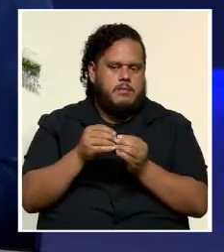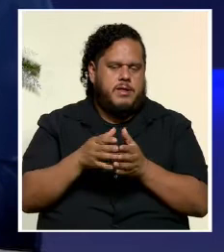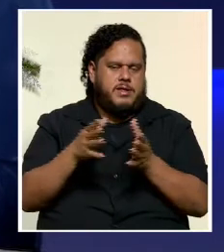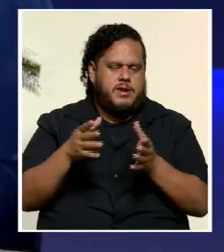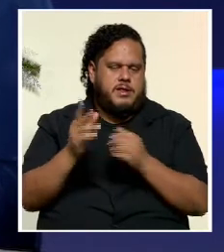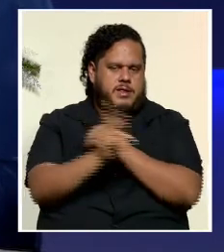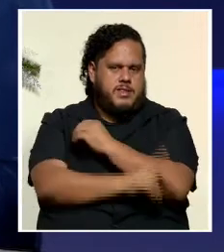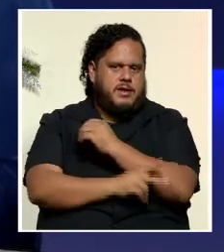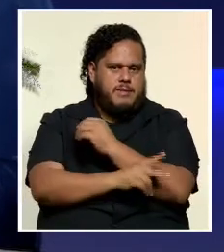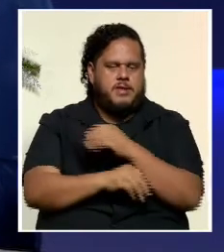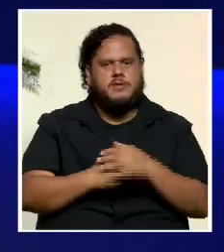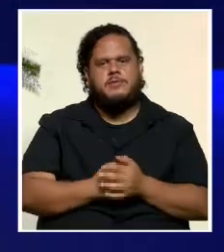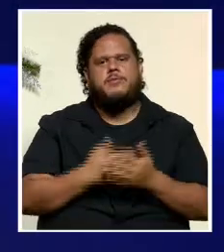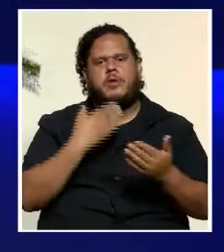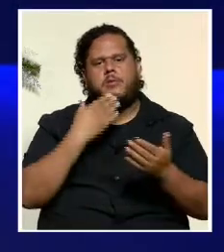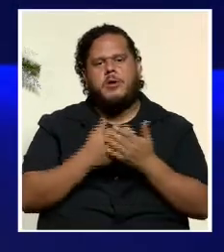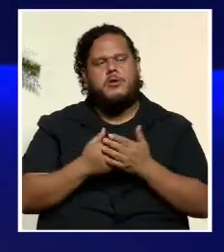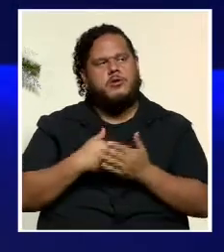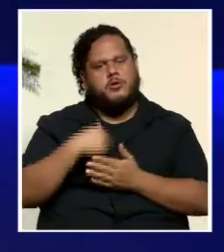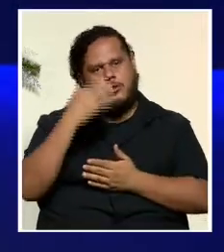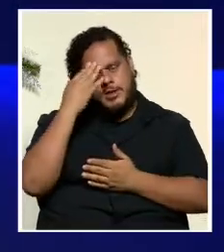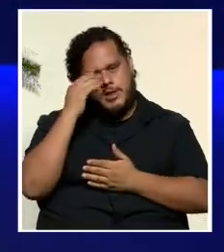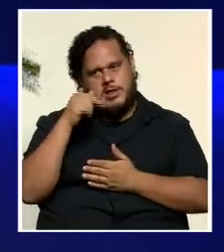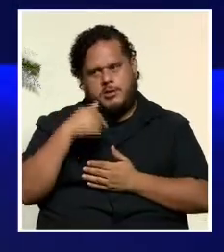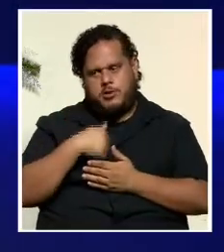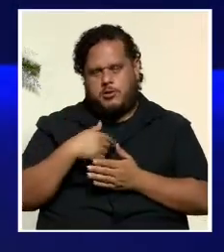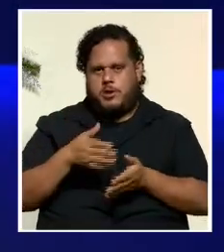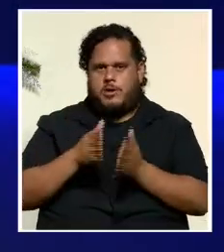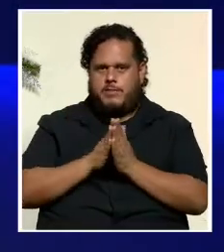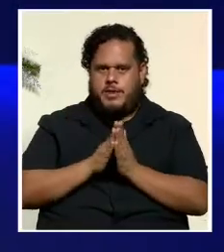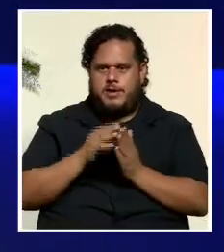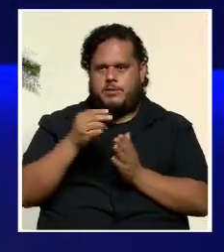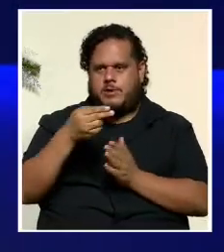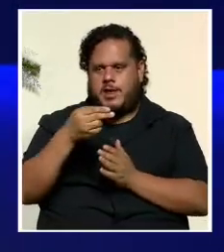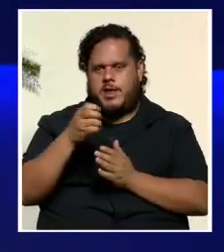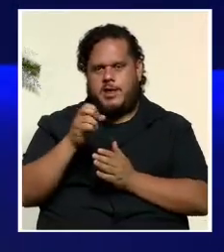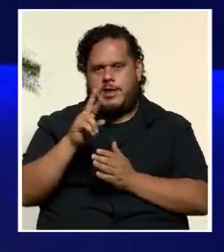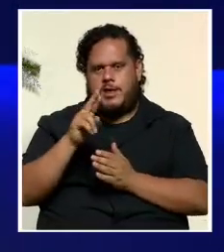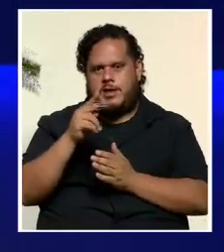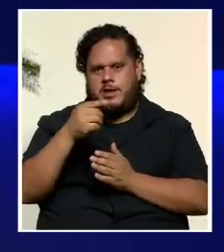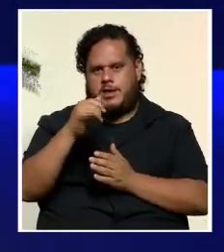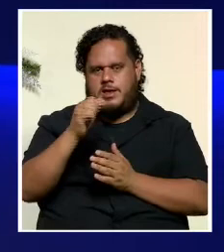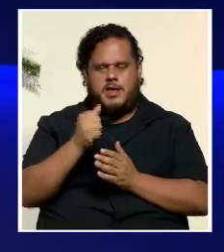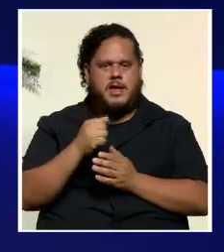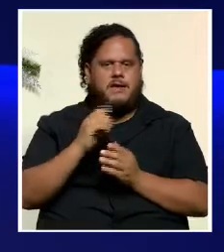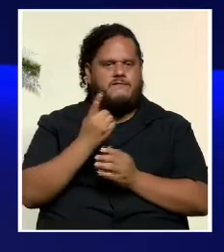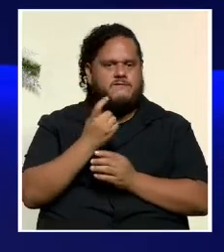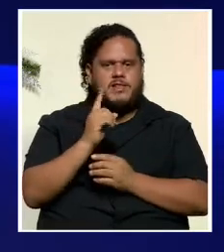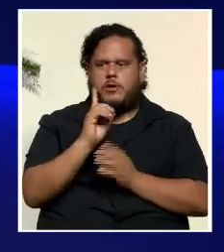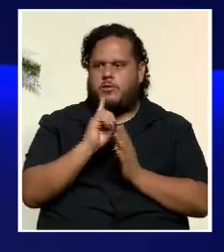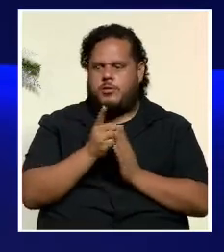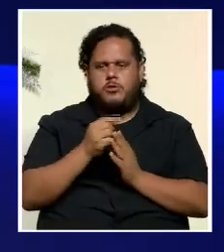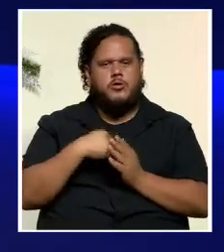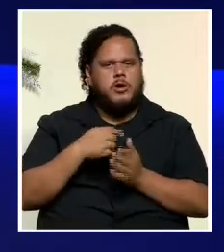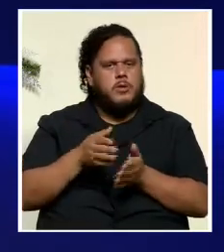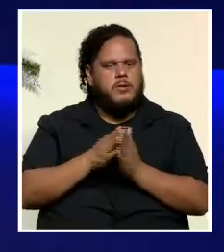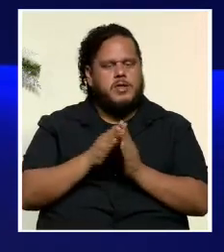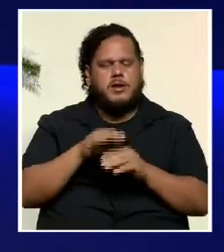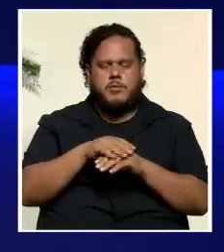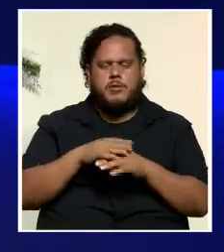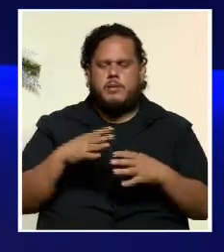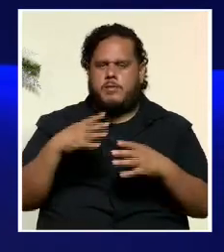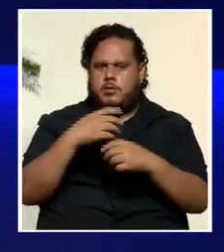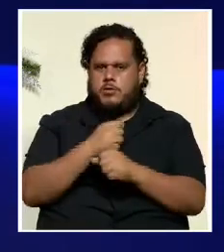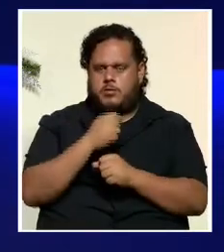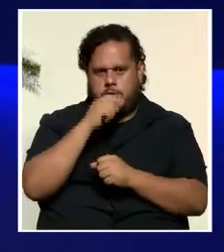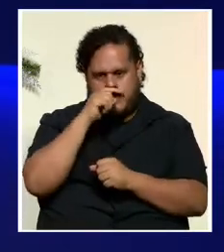país. Doña Nancy, yo sé que lo que le voy a pedir es una herejía, nos queda un minuto. Le voy a pedir que me resuma,